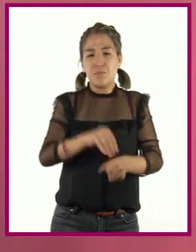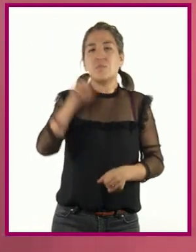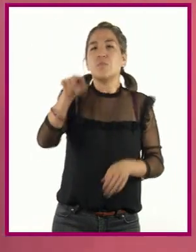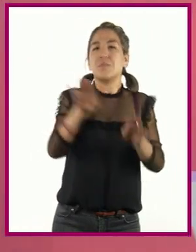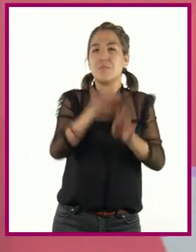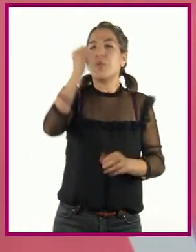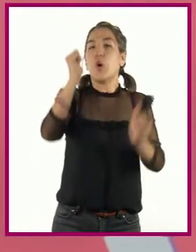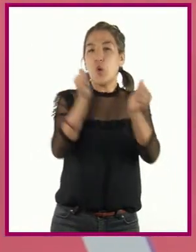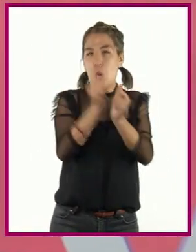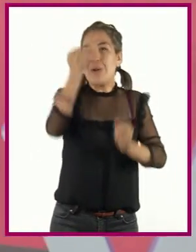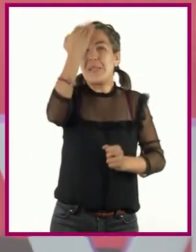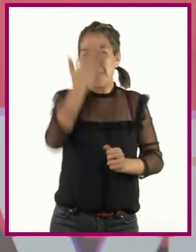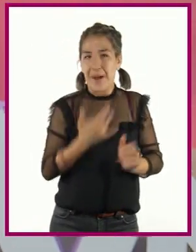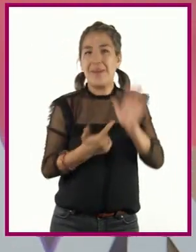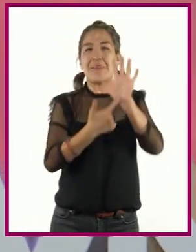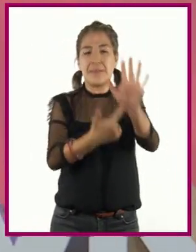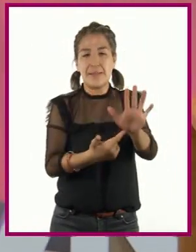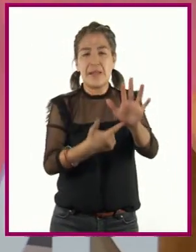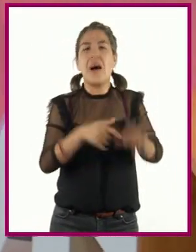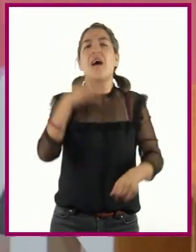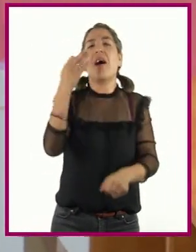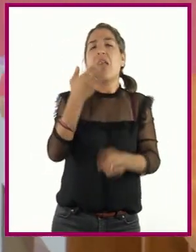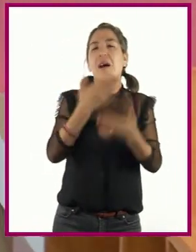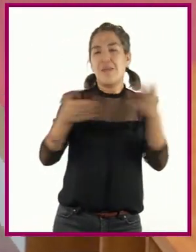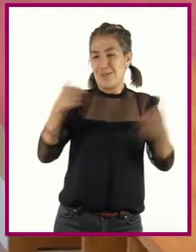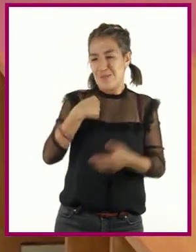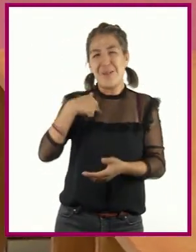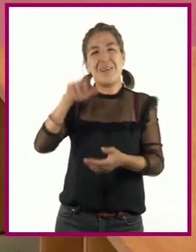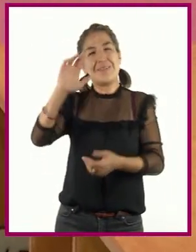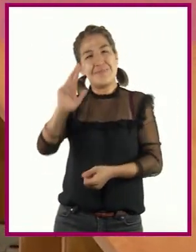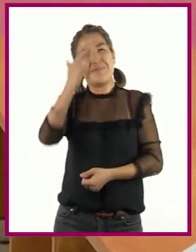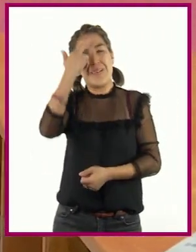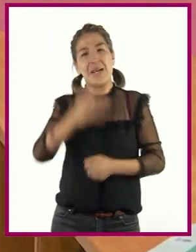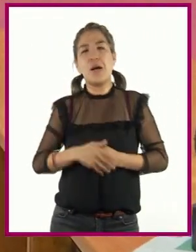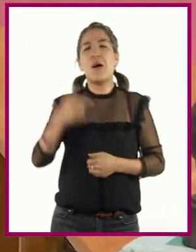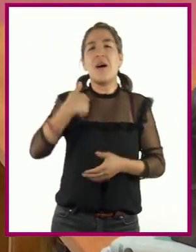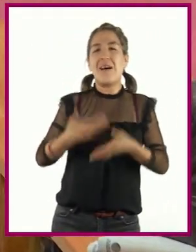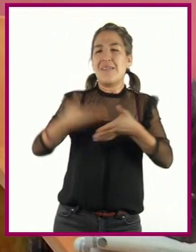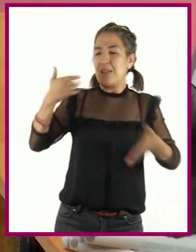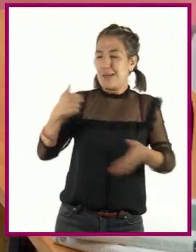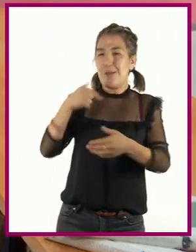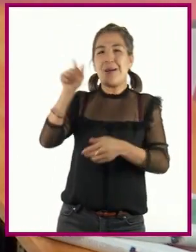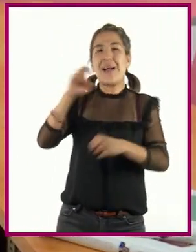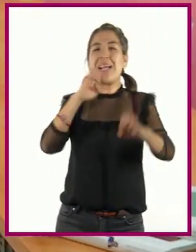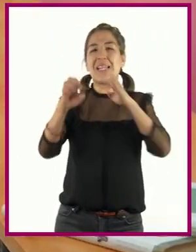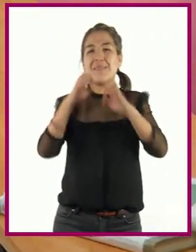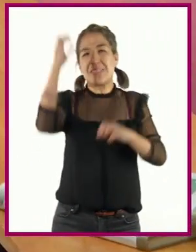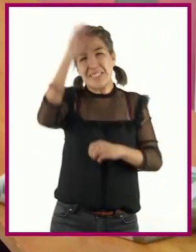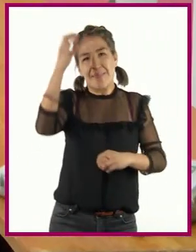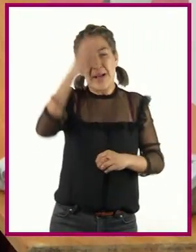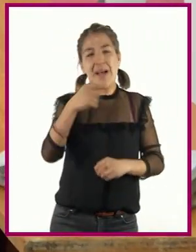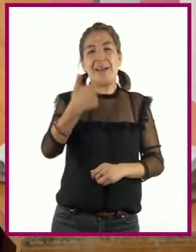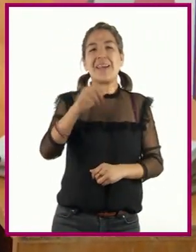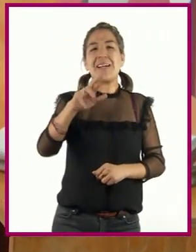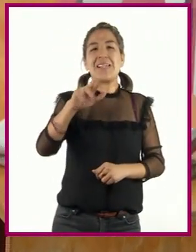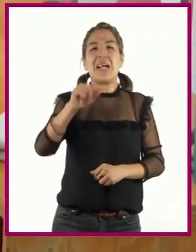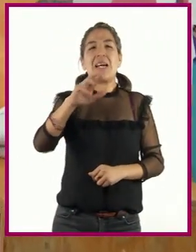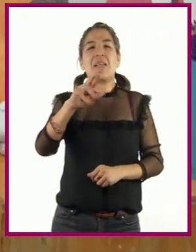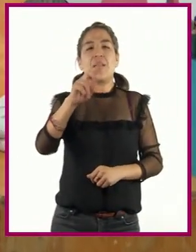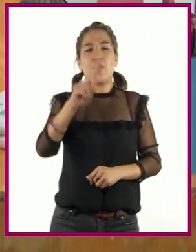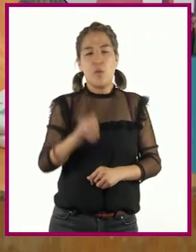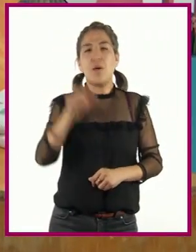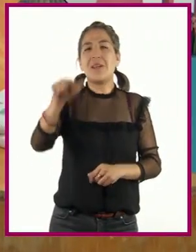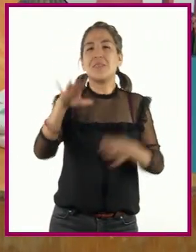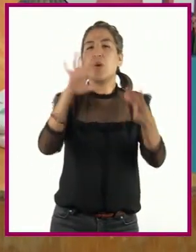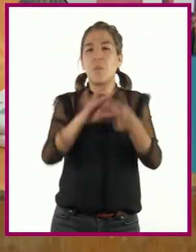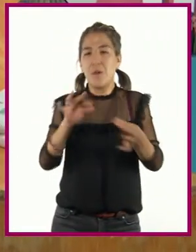ilustrativa. Profesora, ahora que recuerdo, leí hace poco una entrevista del científico mexicano Gerardo Herrera Corral, quien